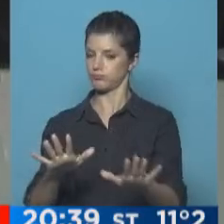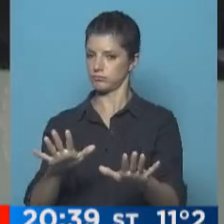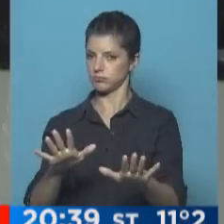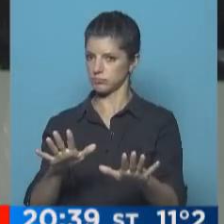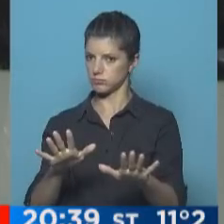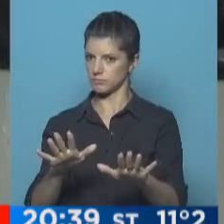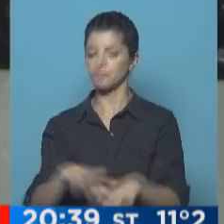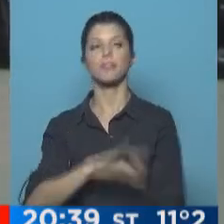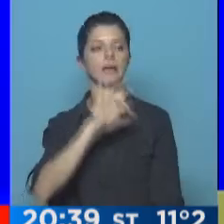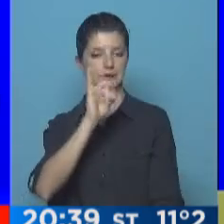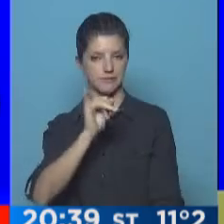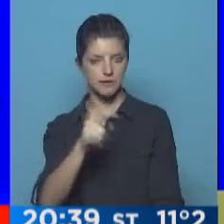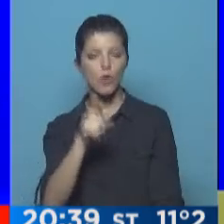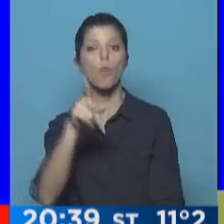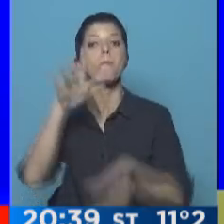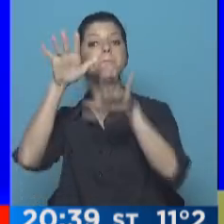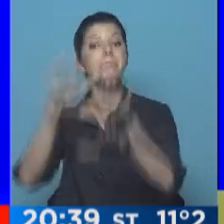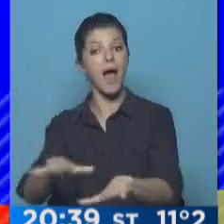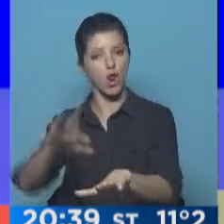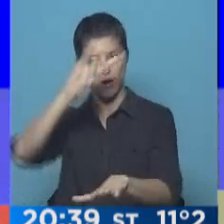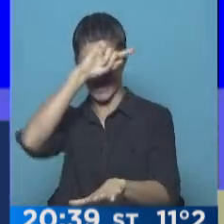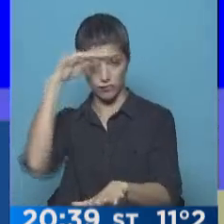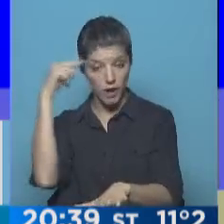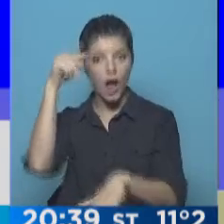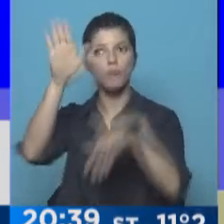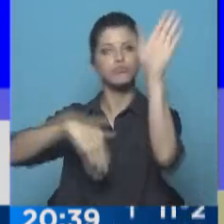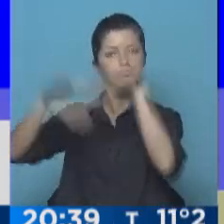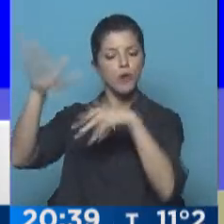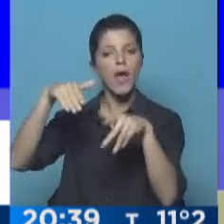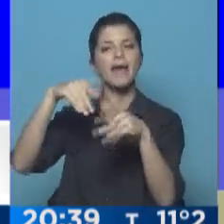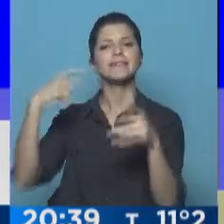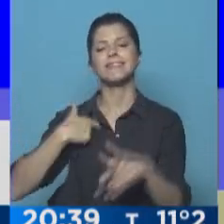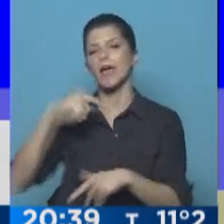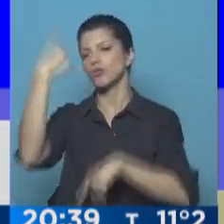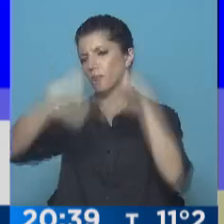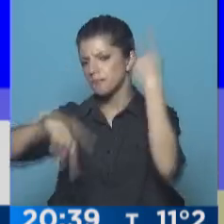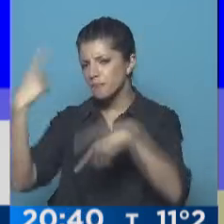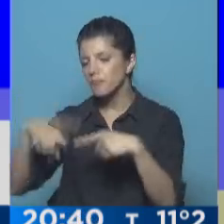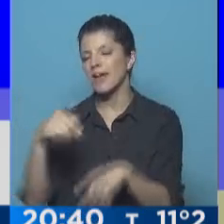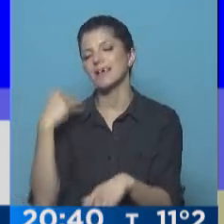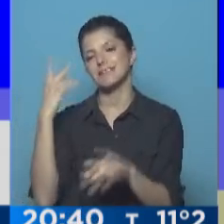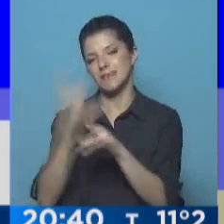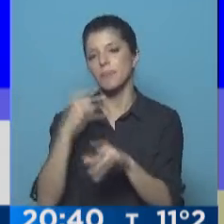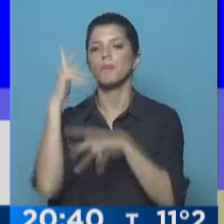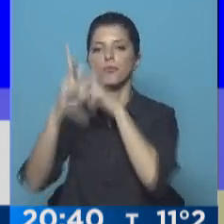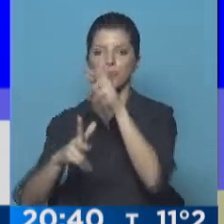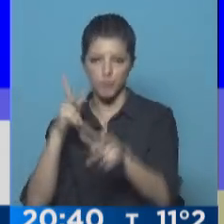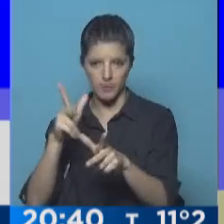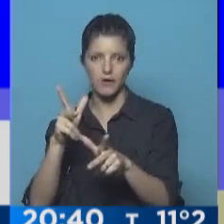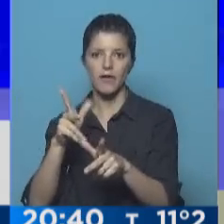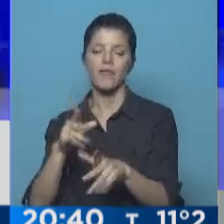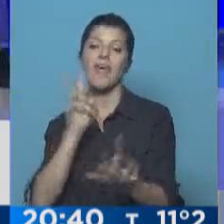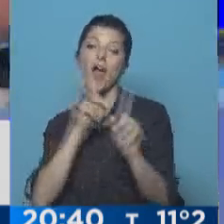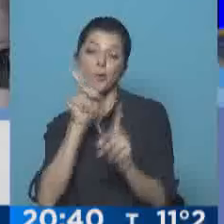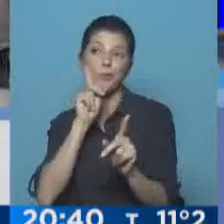país. Efectivamente, un paro nacional convocado por diferentes sindicatos, como siempre se dice, disímil